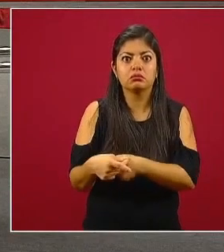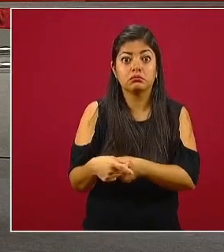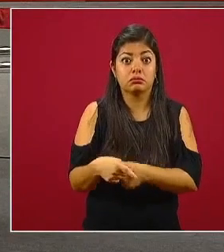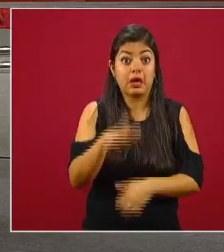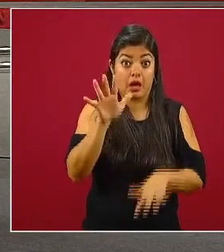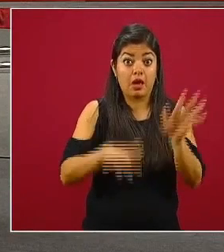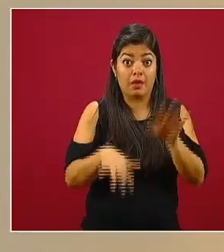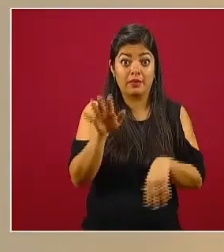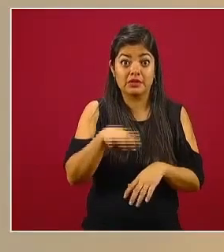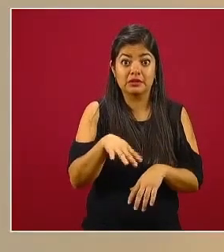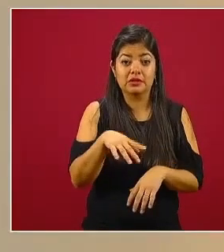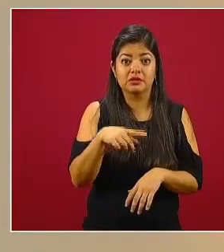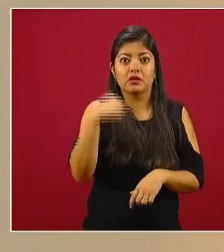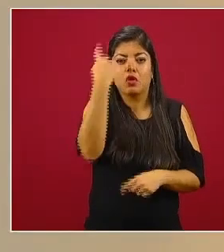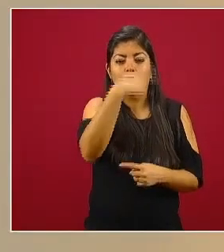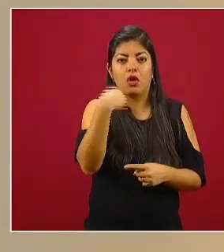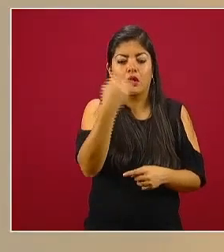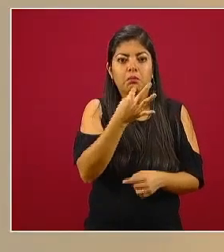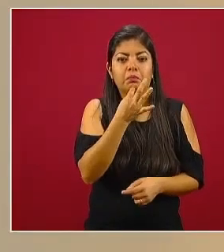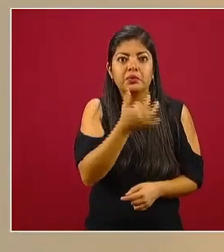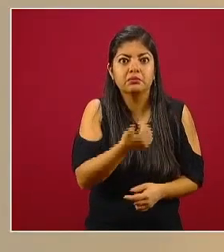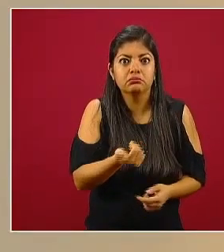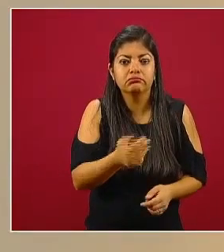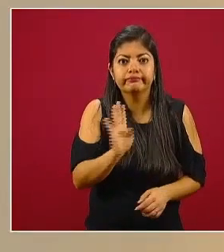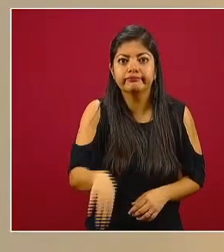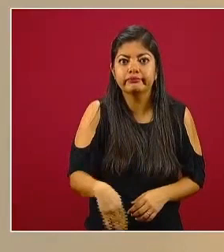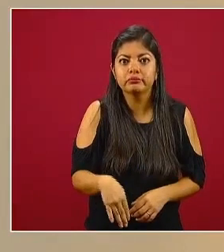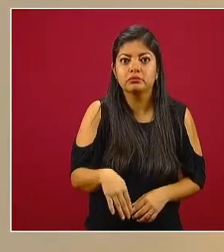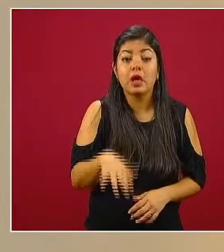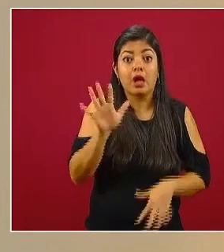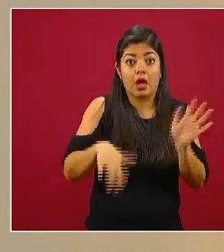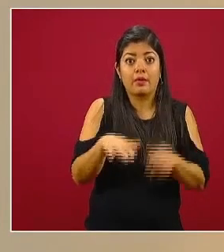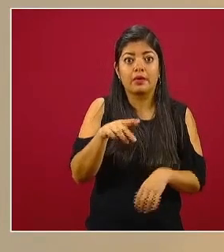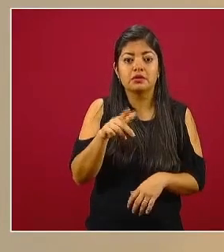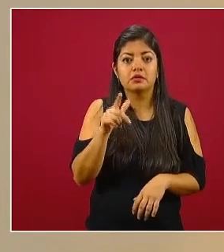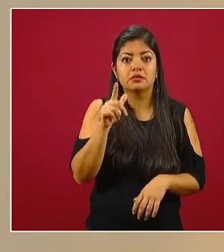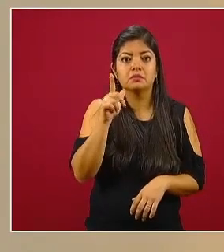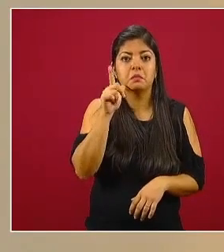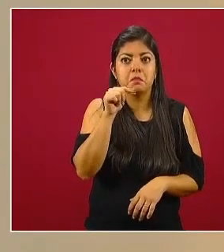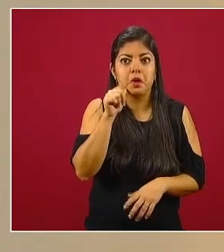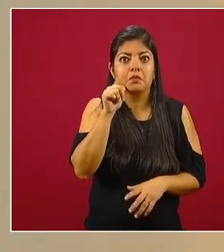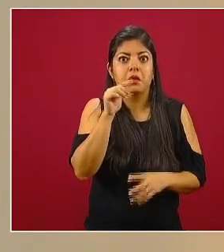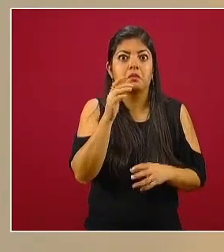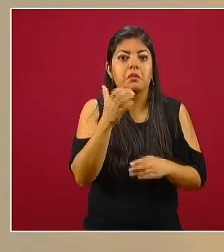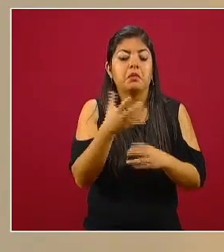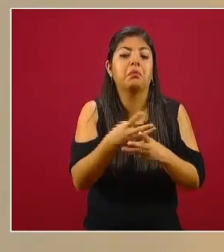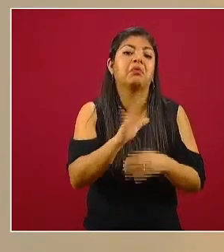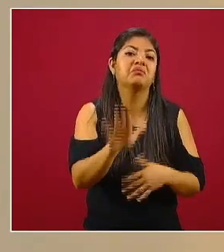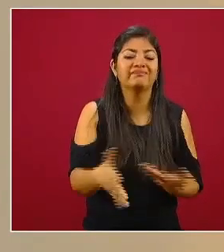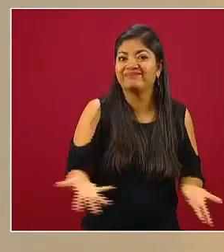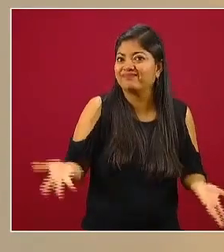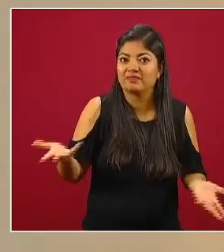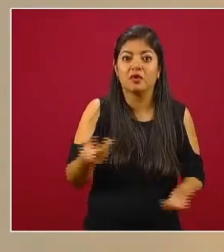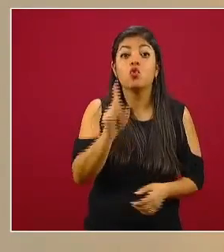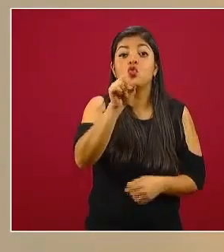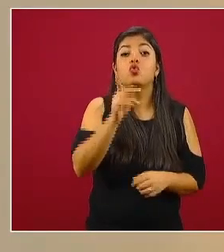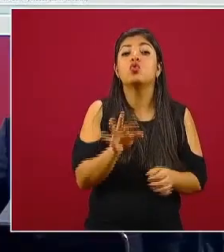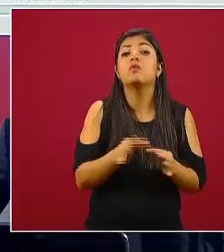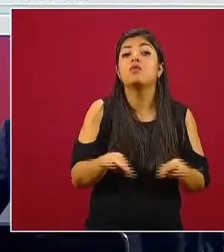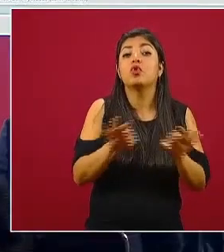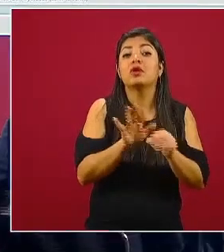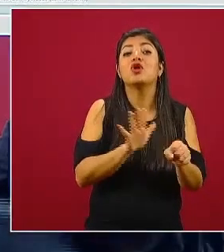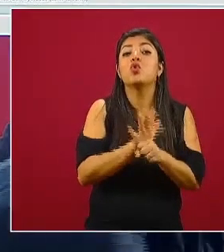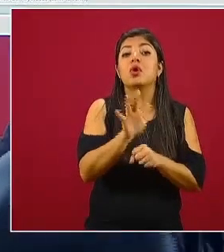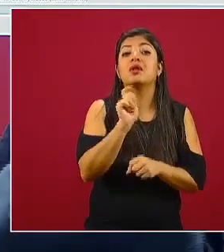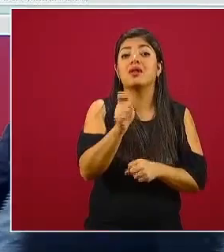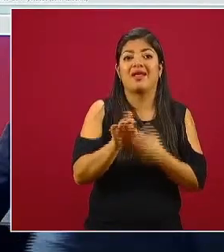a veces algunos días. Pero si eso se logra evitar, porque se usa